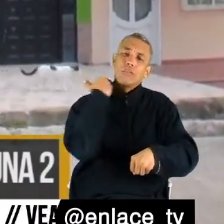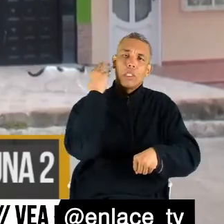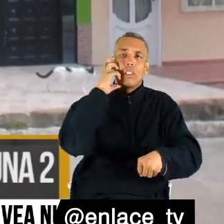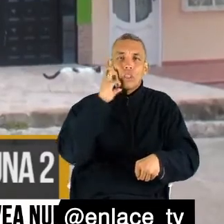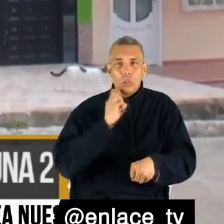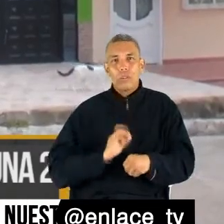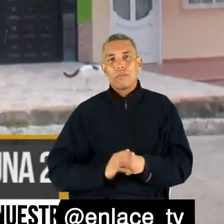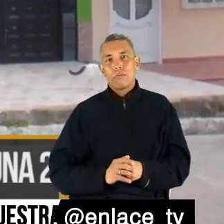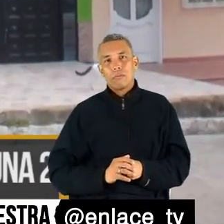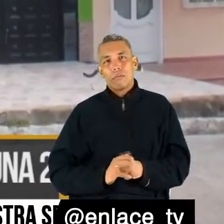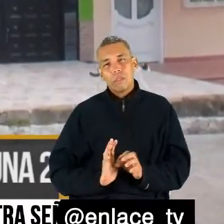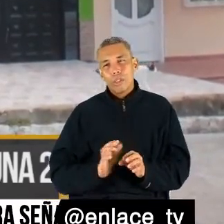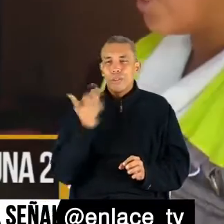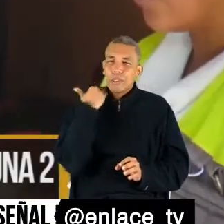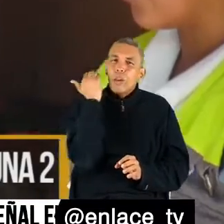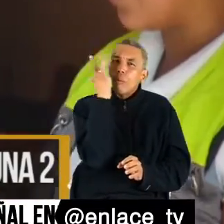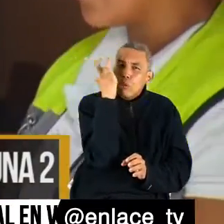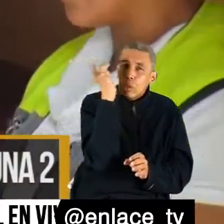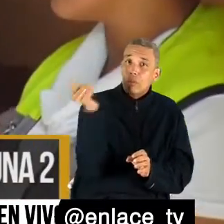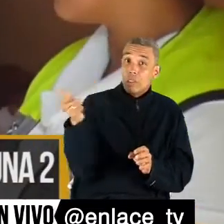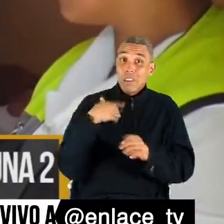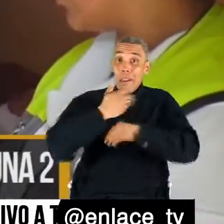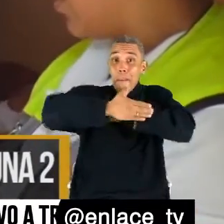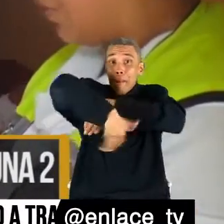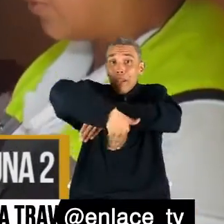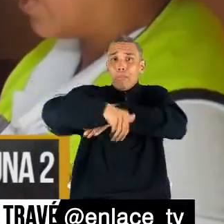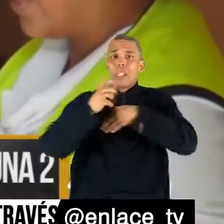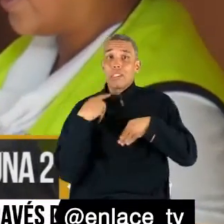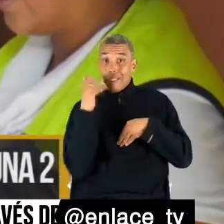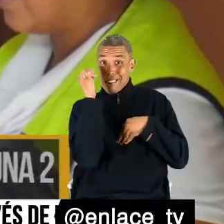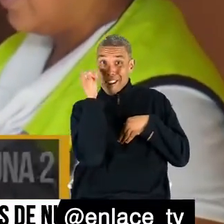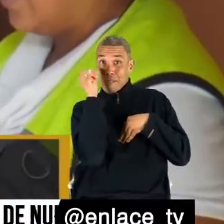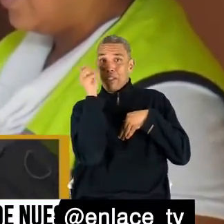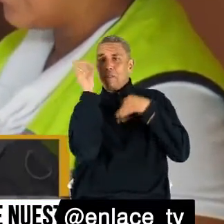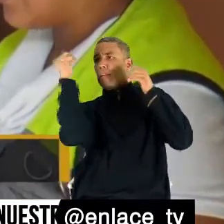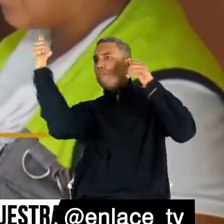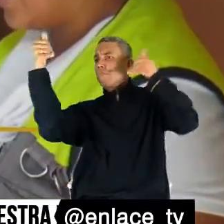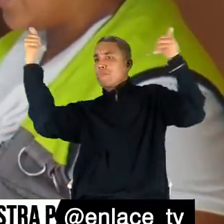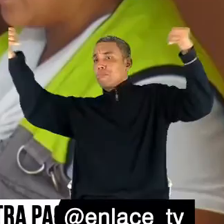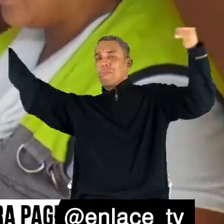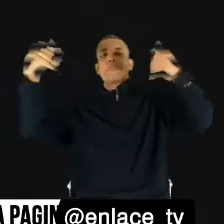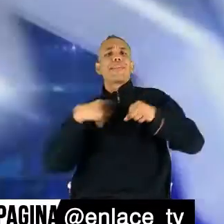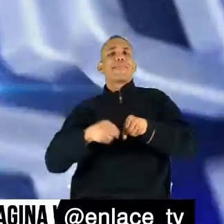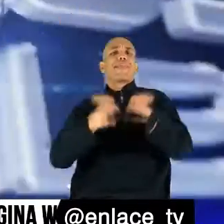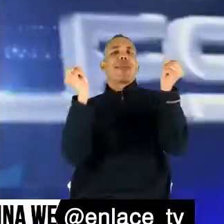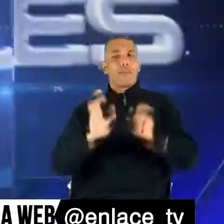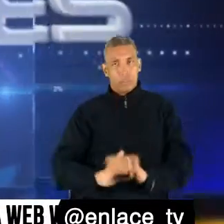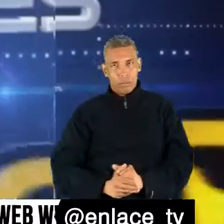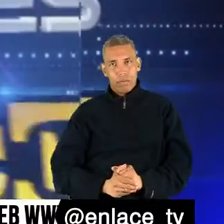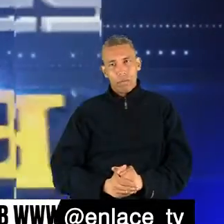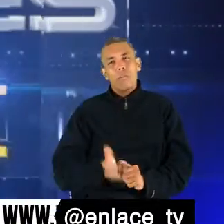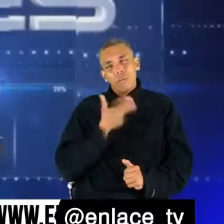colocar en funcionamiento las cámaras de seguridad del sector para mitigar hechos delincuenciales como estos.